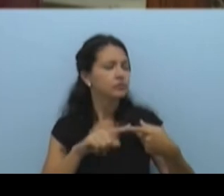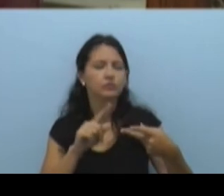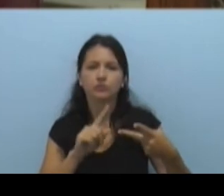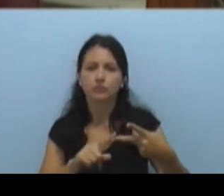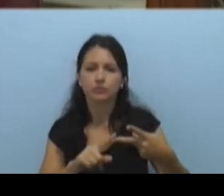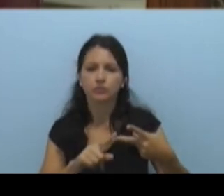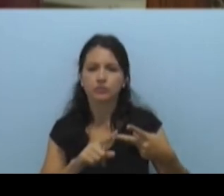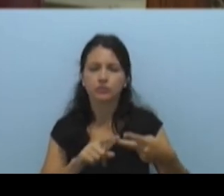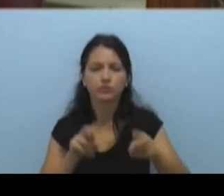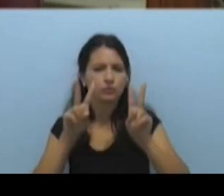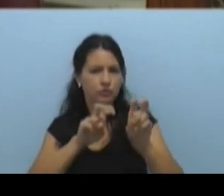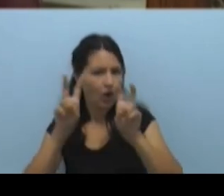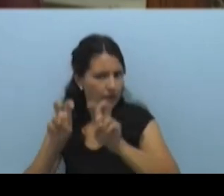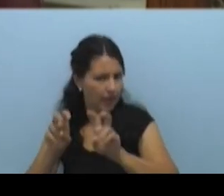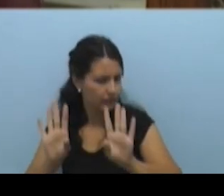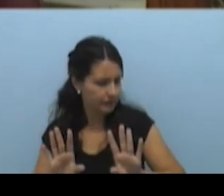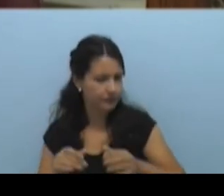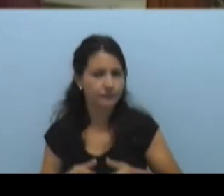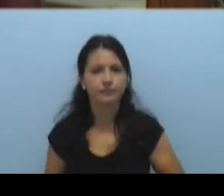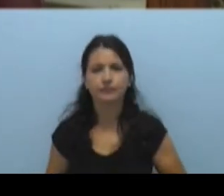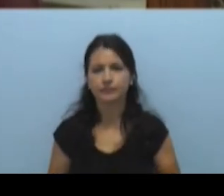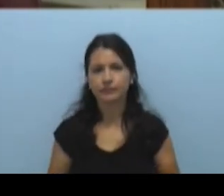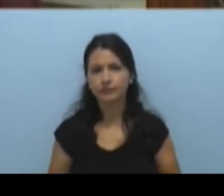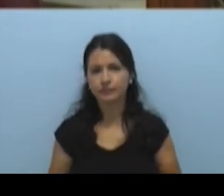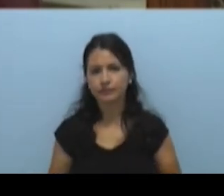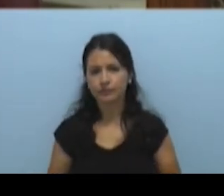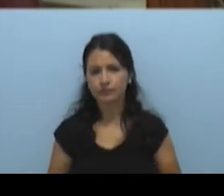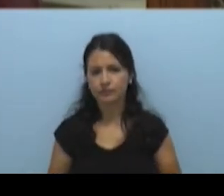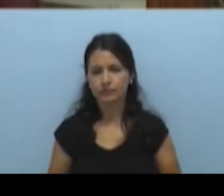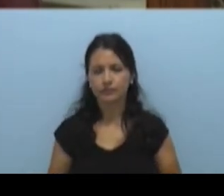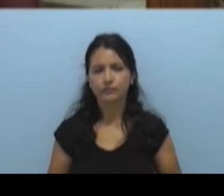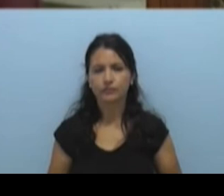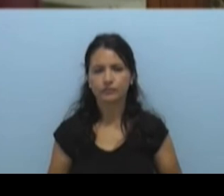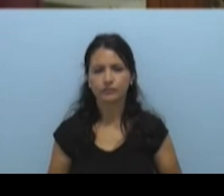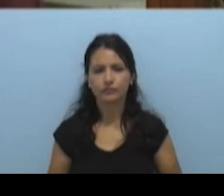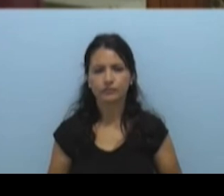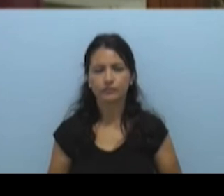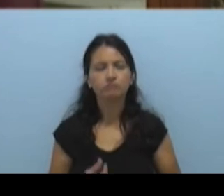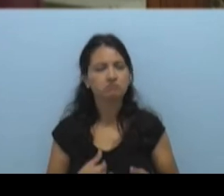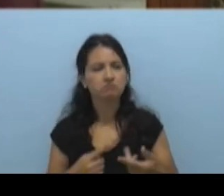y al otro del espectro ideológico, como se podría decir. Y a una vez se les cuesta escuchar